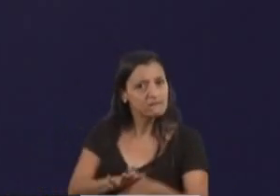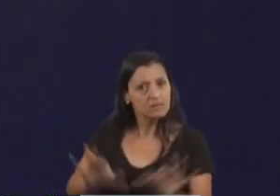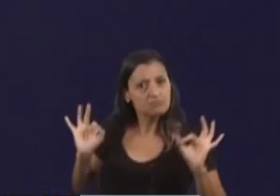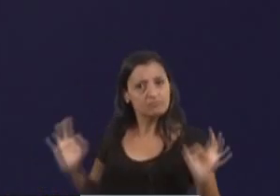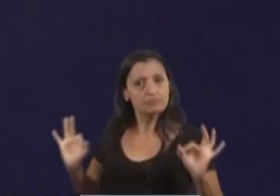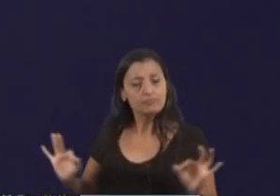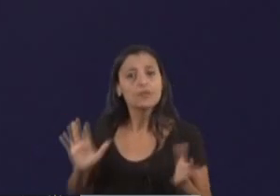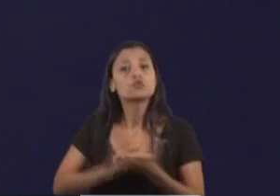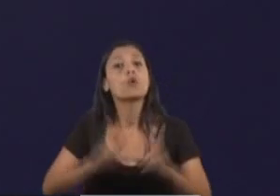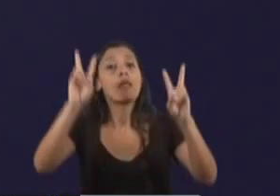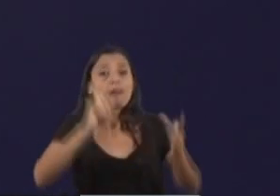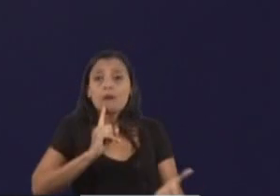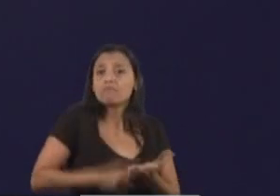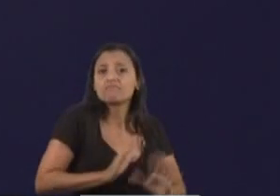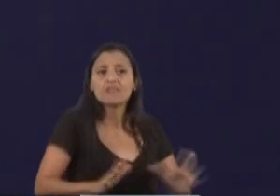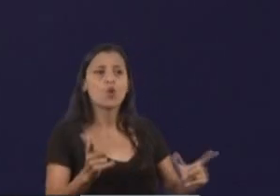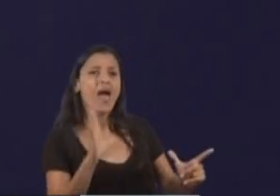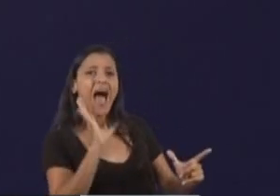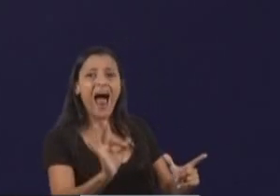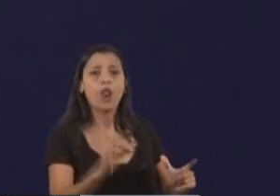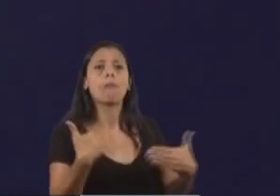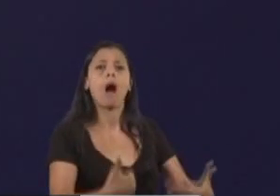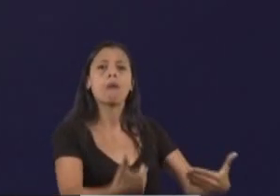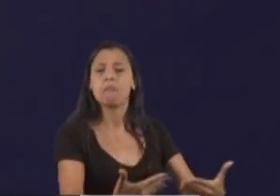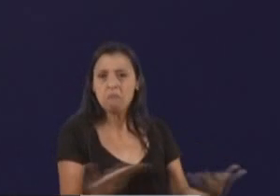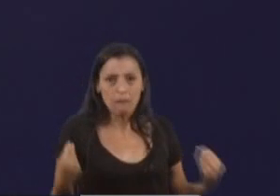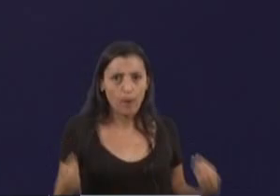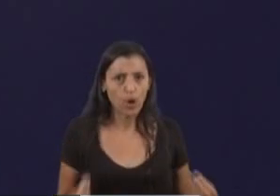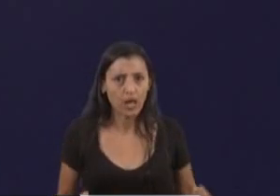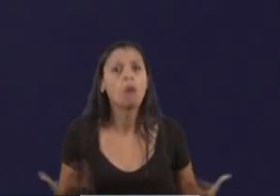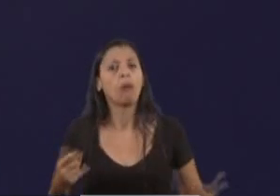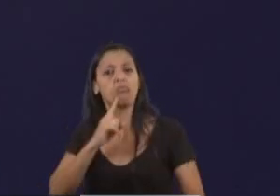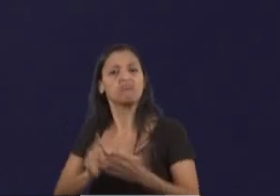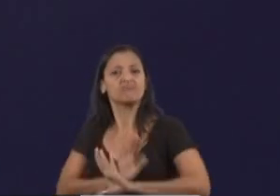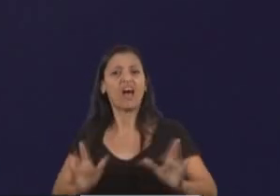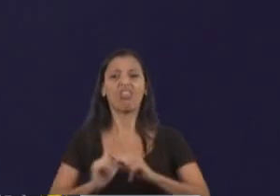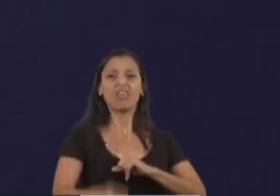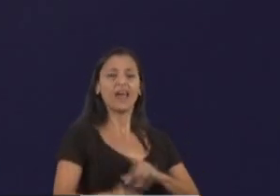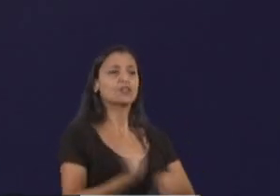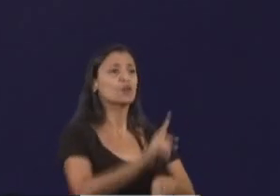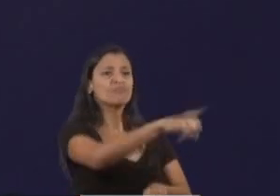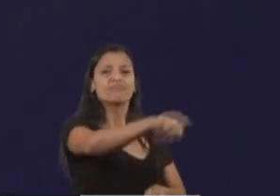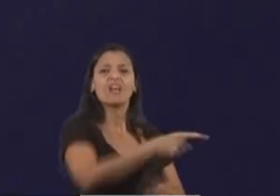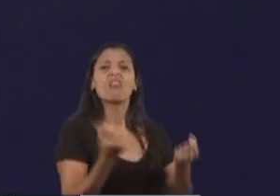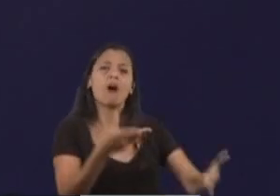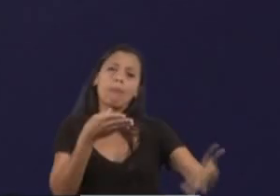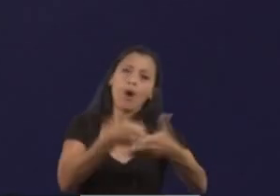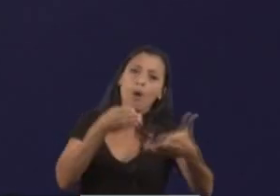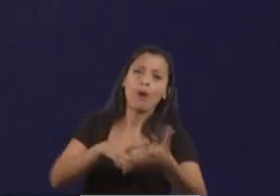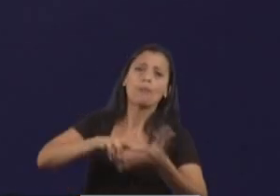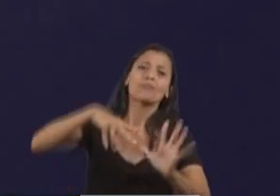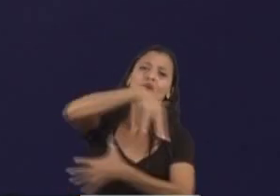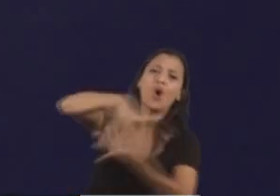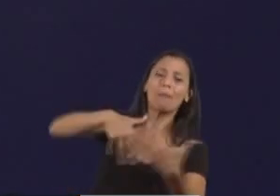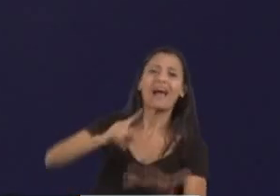la resolución no tenía ningún tipo de sentido y que lo único que hacían era complicar una decisión del presidente en